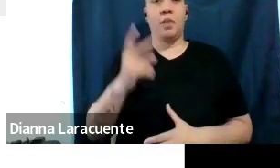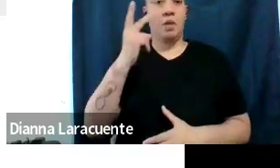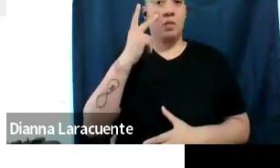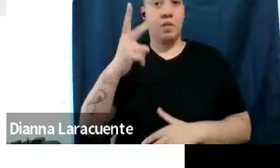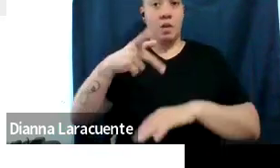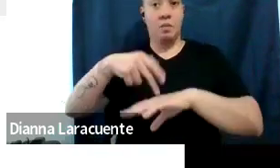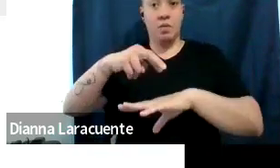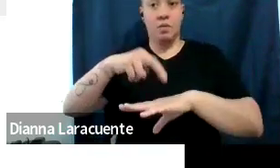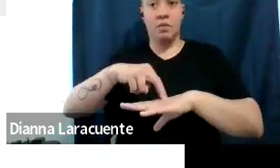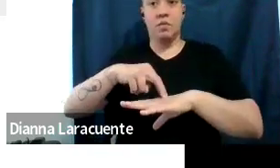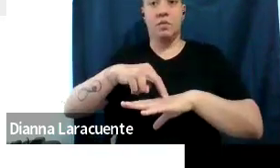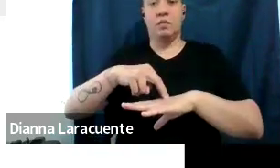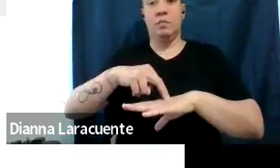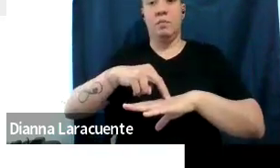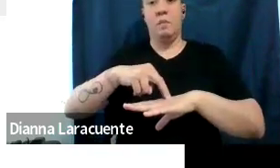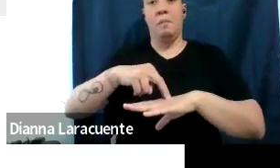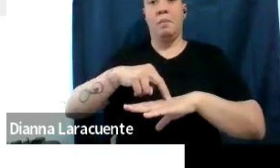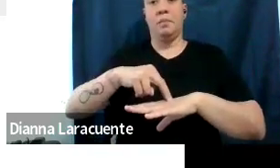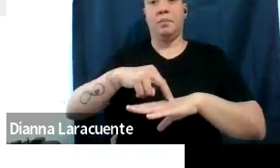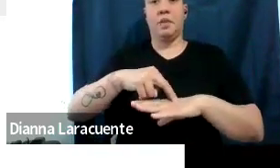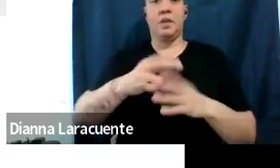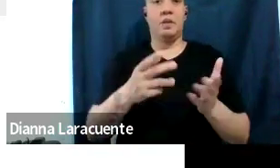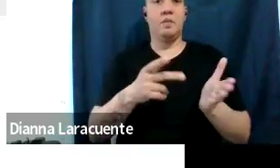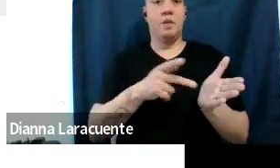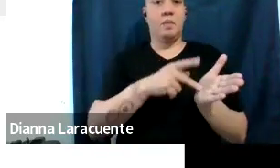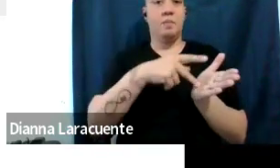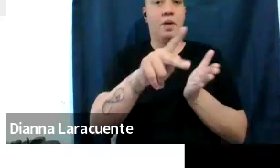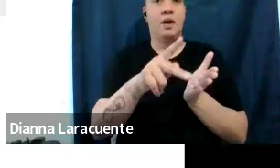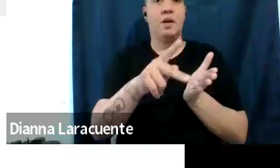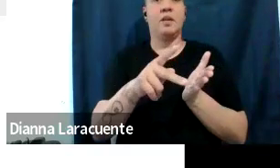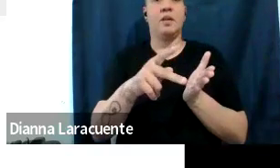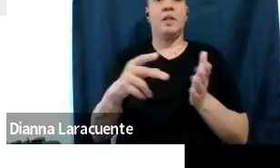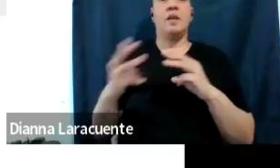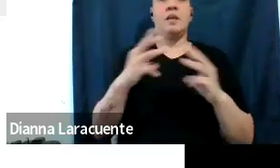Rico como el que iba a costear la guerra hispanoamericana.